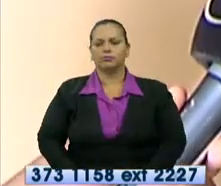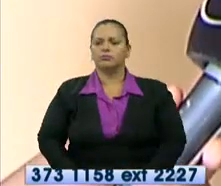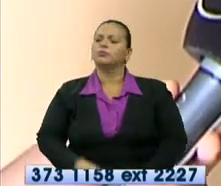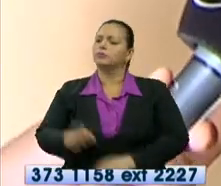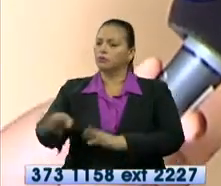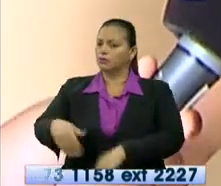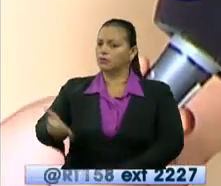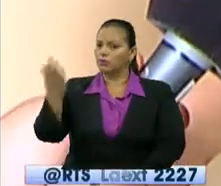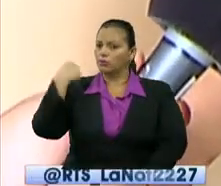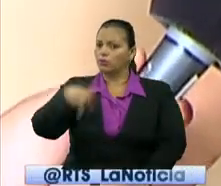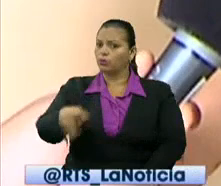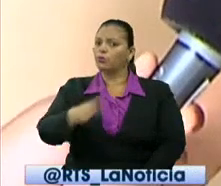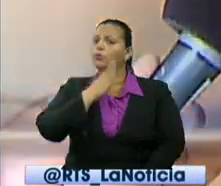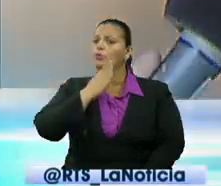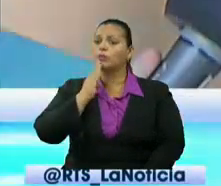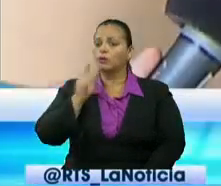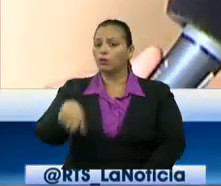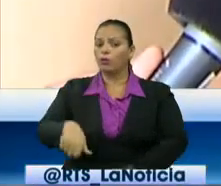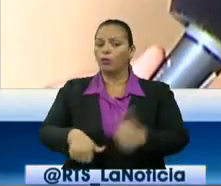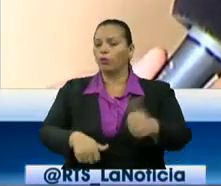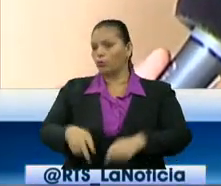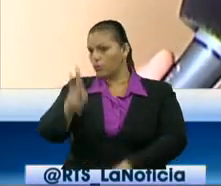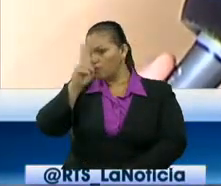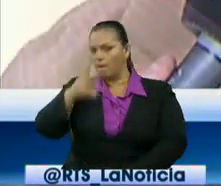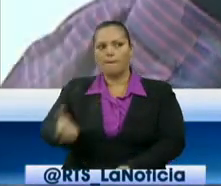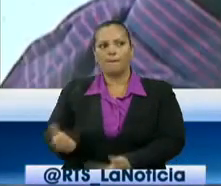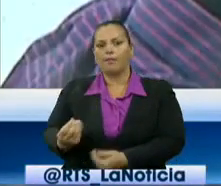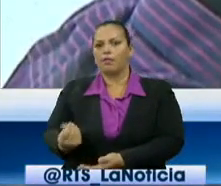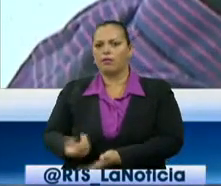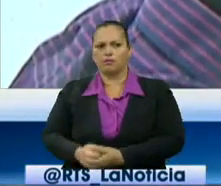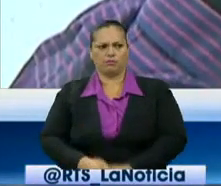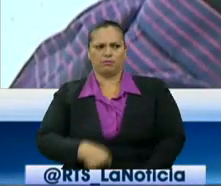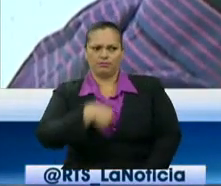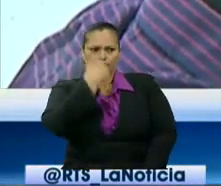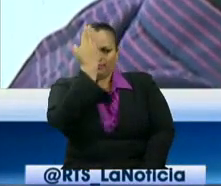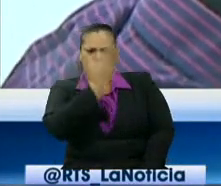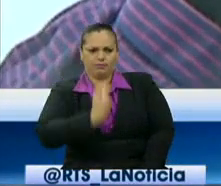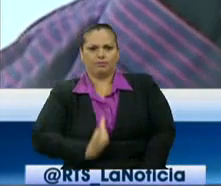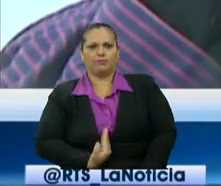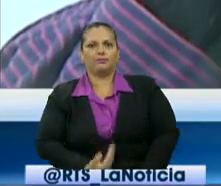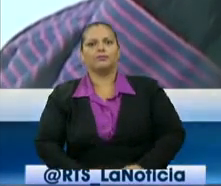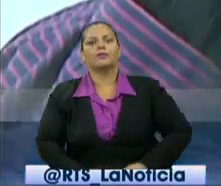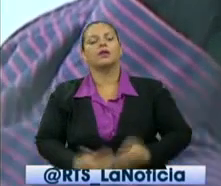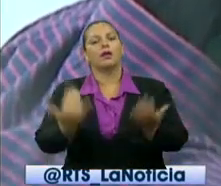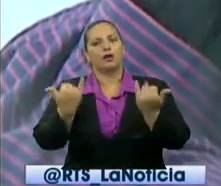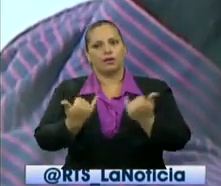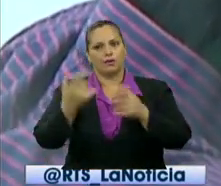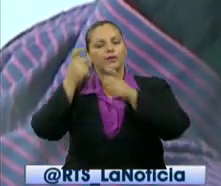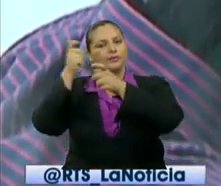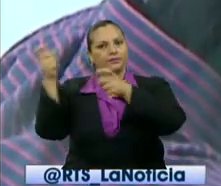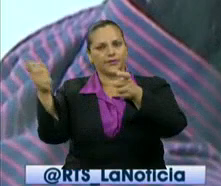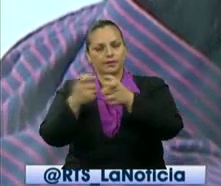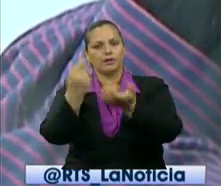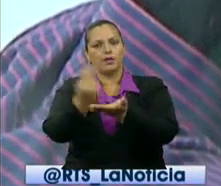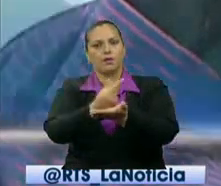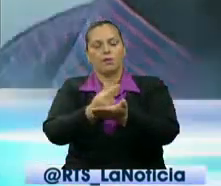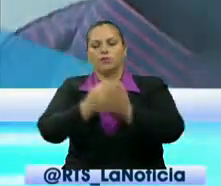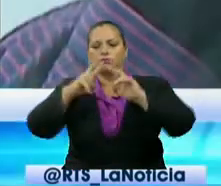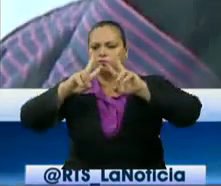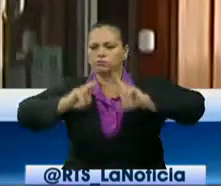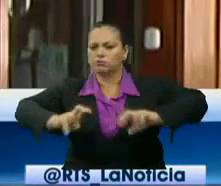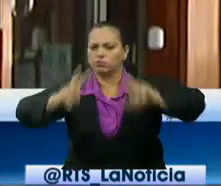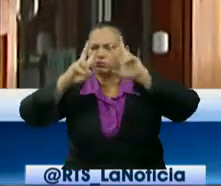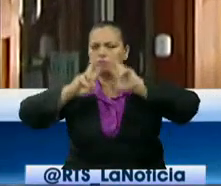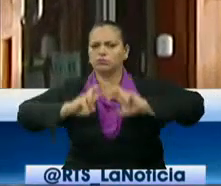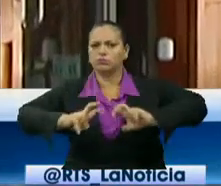mí local y hasta donde yo sea todo lo que yo represento este hecho se investiga en la fiscalía del guayas encontrándose en